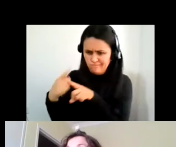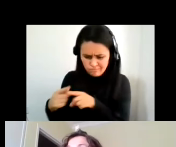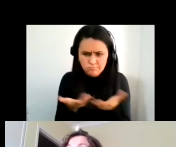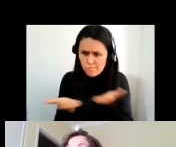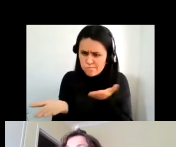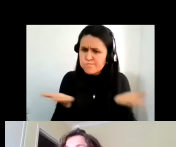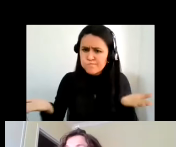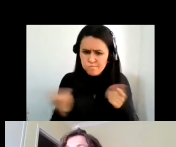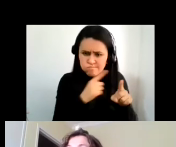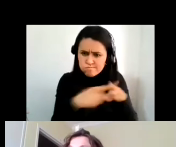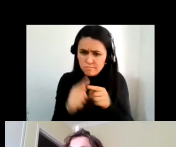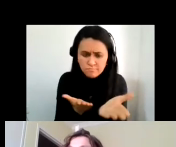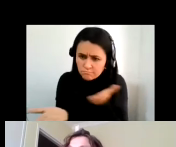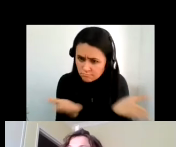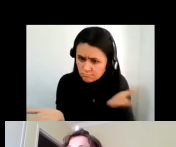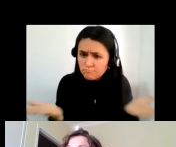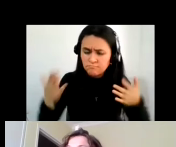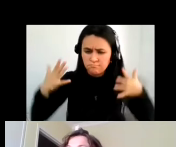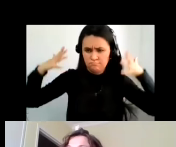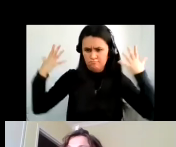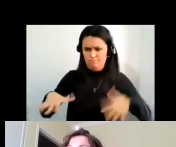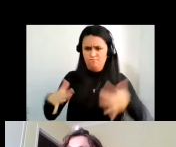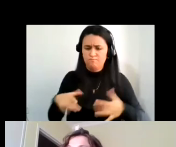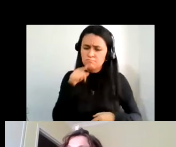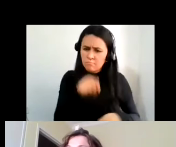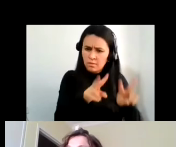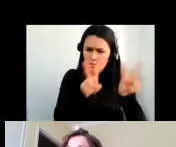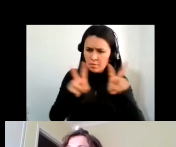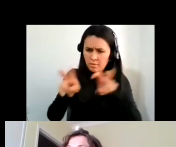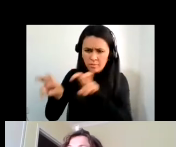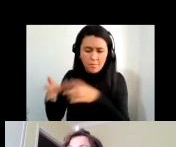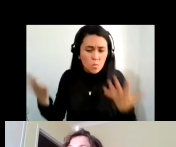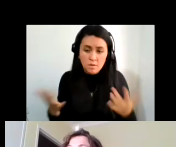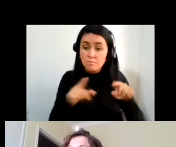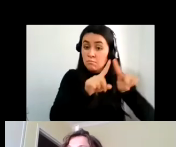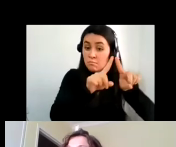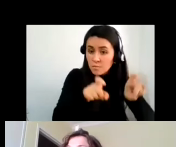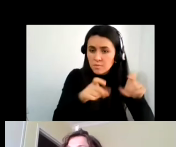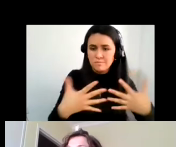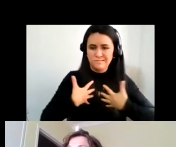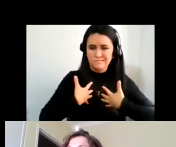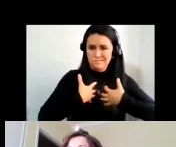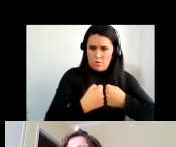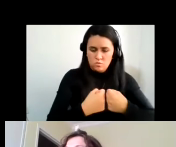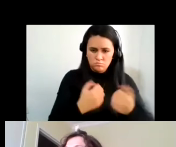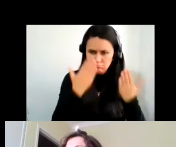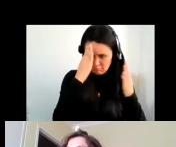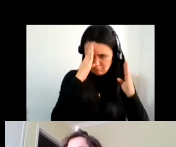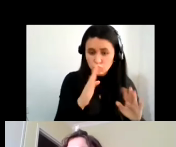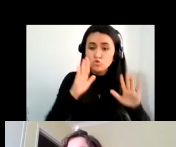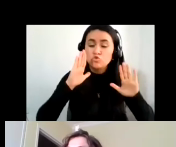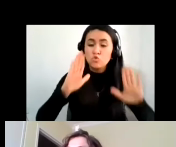en distintas áreas temáticas. Una tiene que ver con servicios de salud para